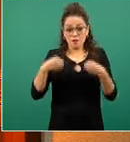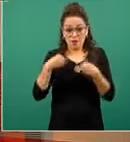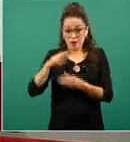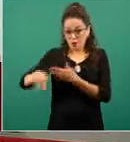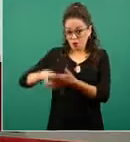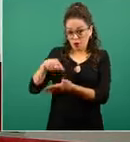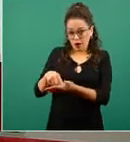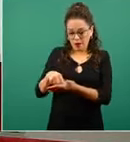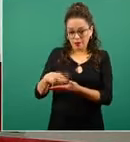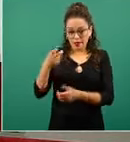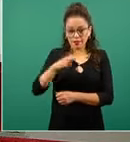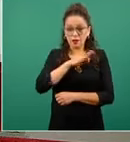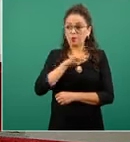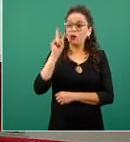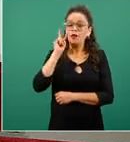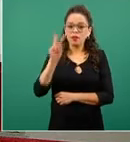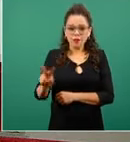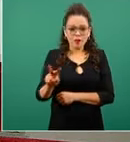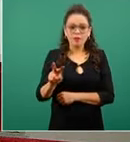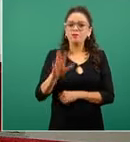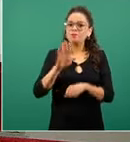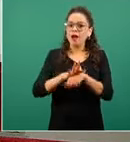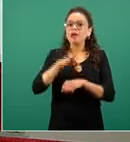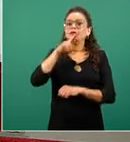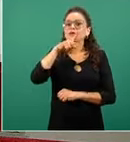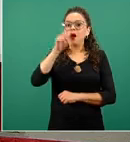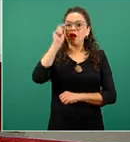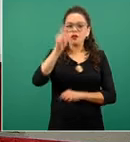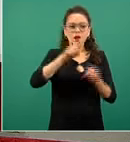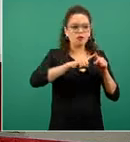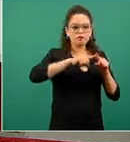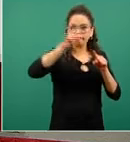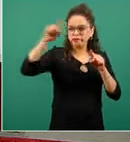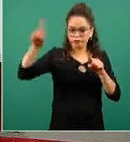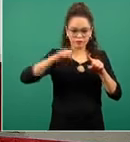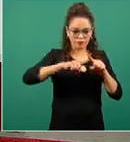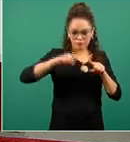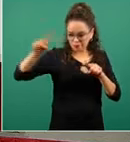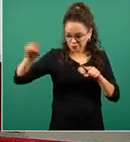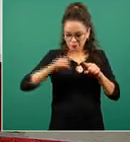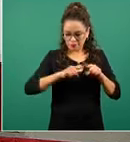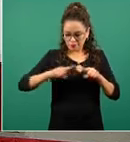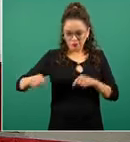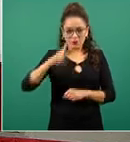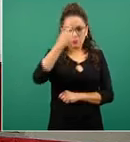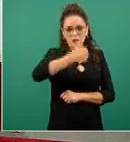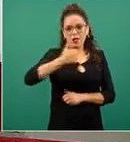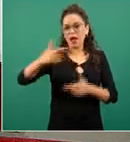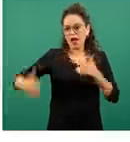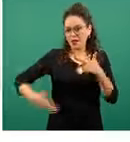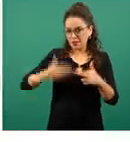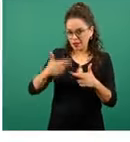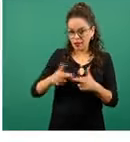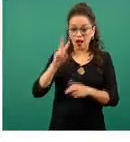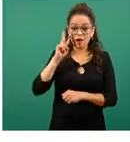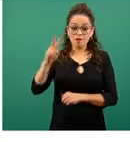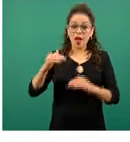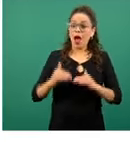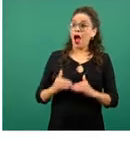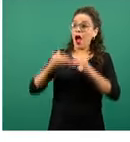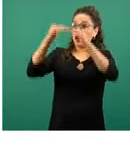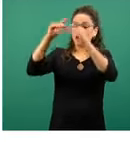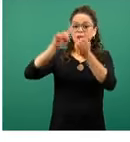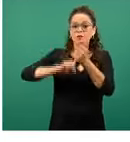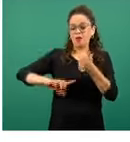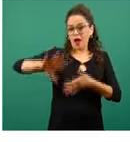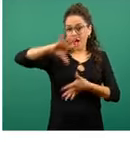apreciar las tendencias que tenemos en cada una de estas regiones. Vean ustedes cómo la línea superior, que es América